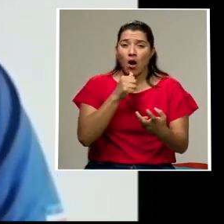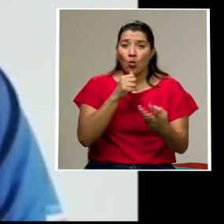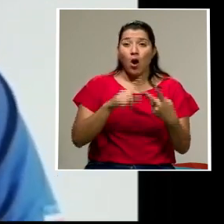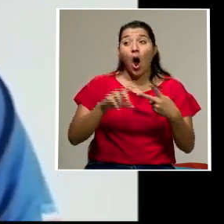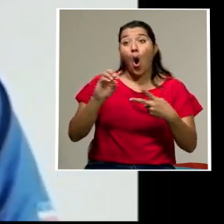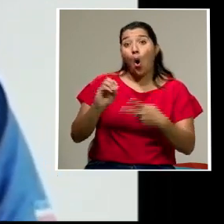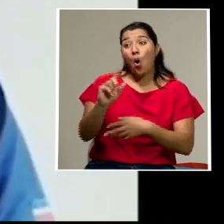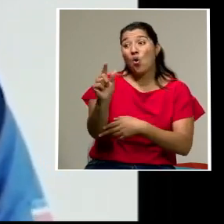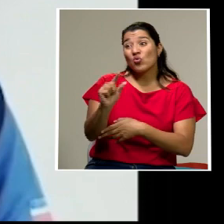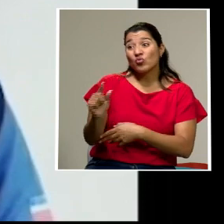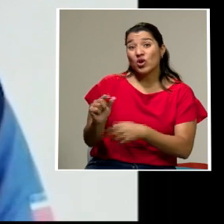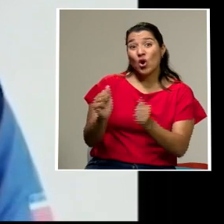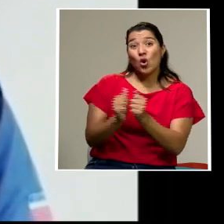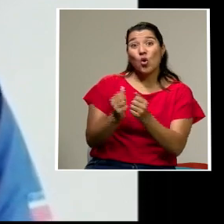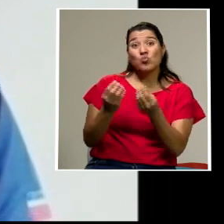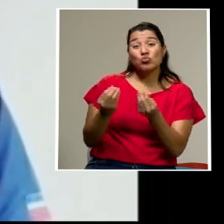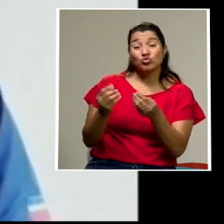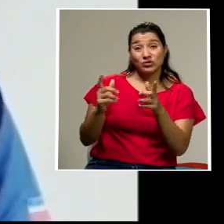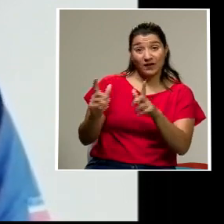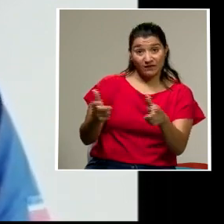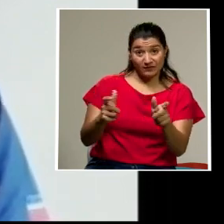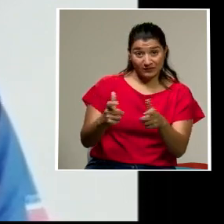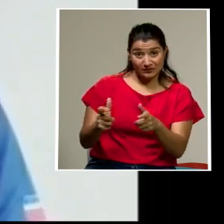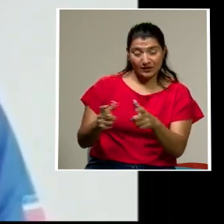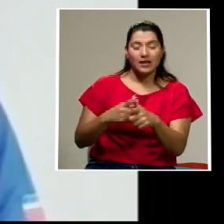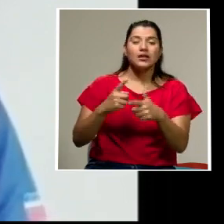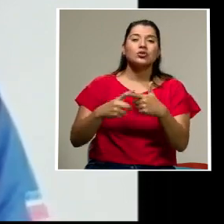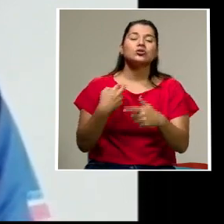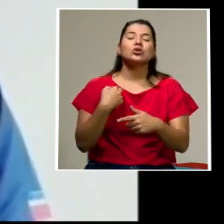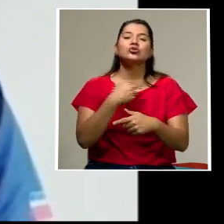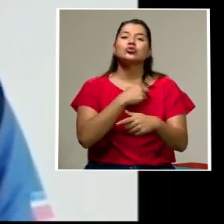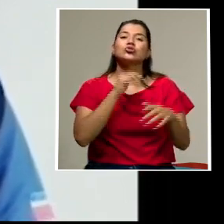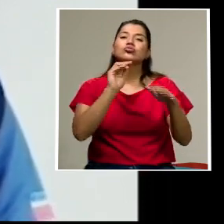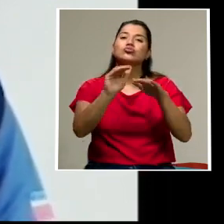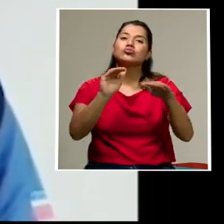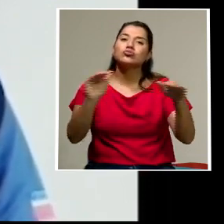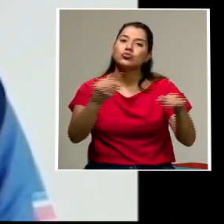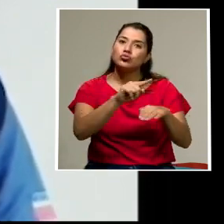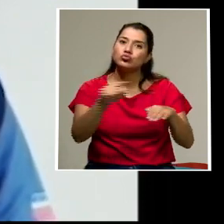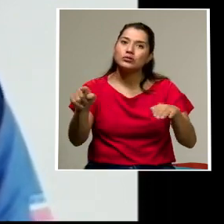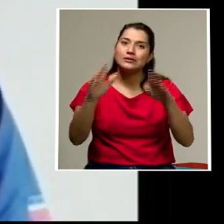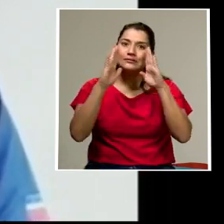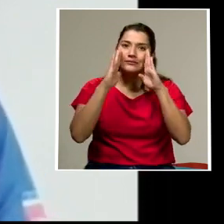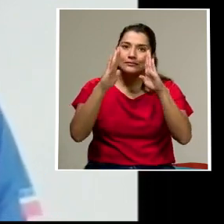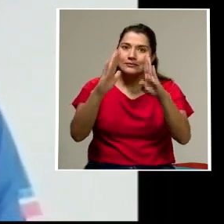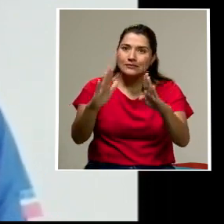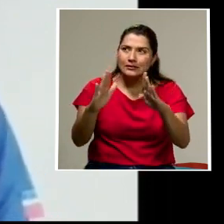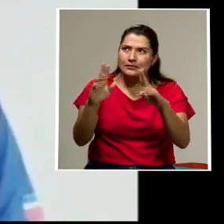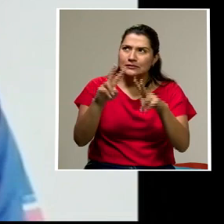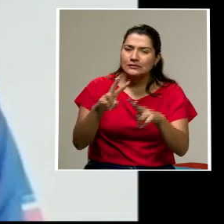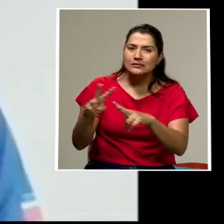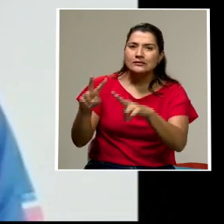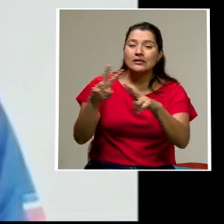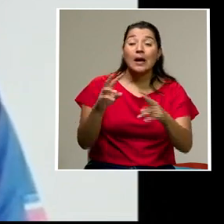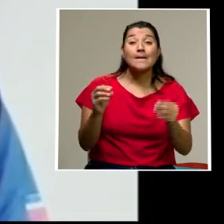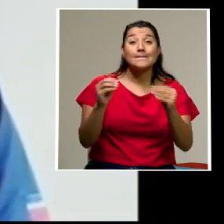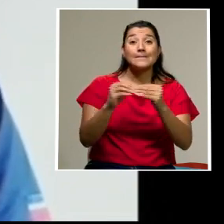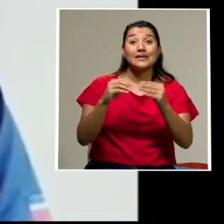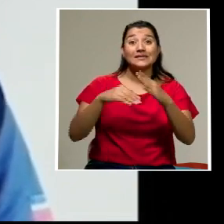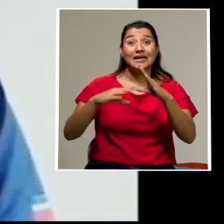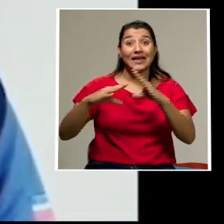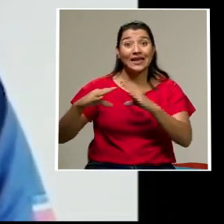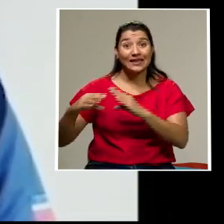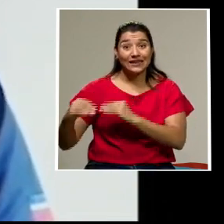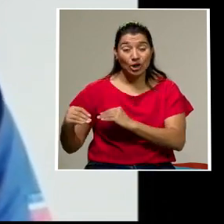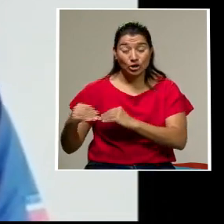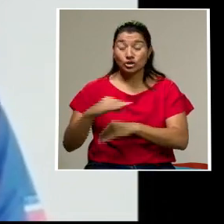sus cauces. Por lo tanto, hacemos un llamado a la población a estar muy atentos y muy pendientes, sobre todo en horas de la tarde y noche,